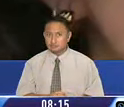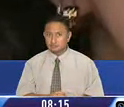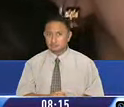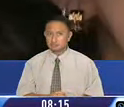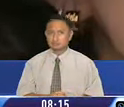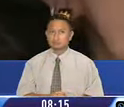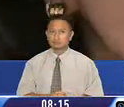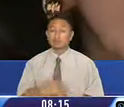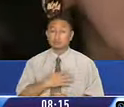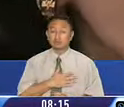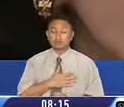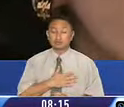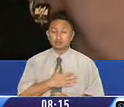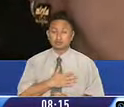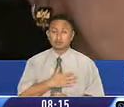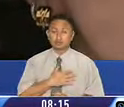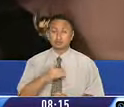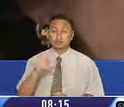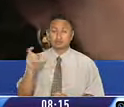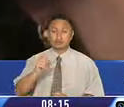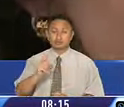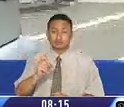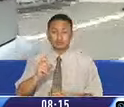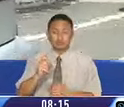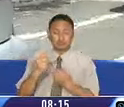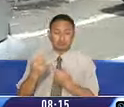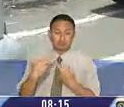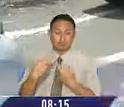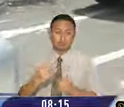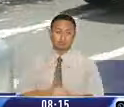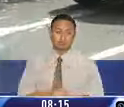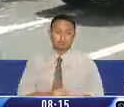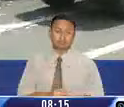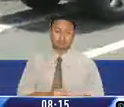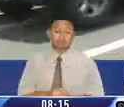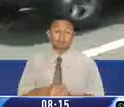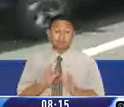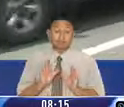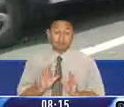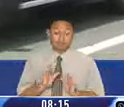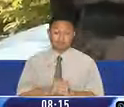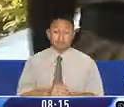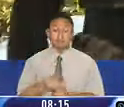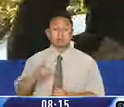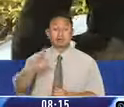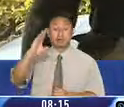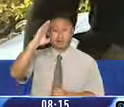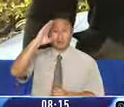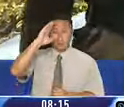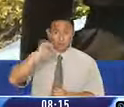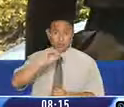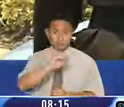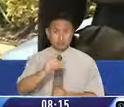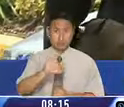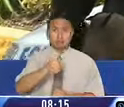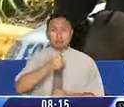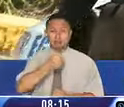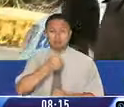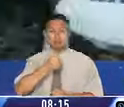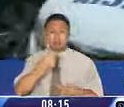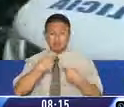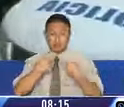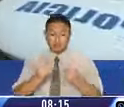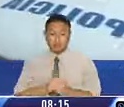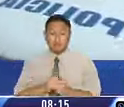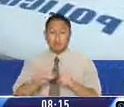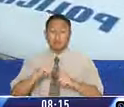yo necesito resultados. Estaba prevista una rueda de prensa por parte de la Policía Nacional, sin embargo, se